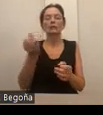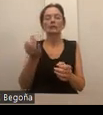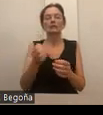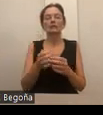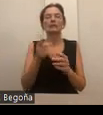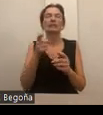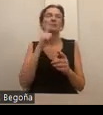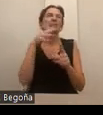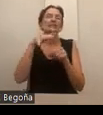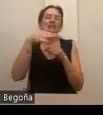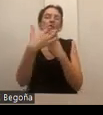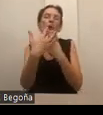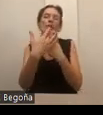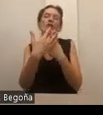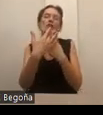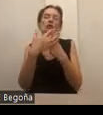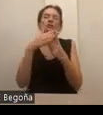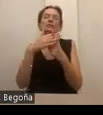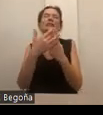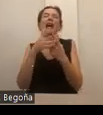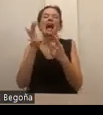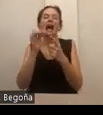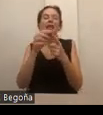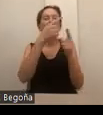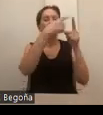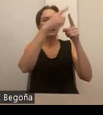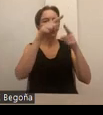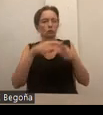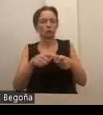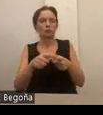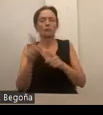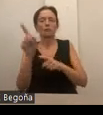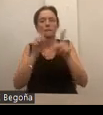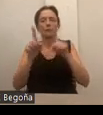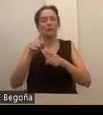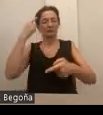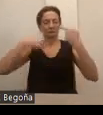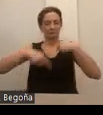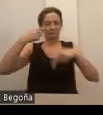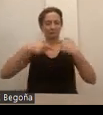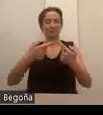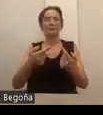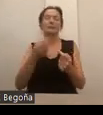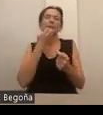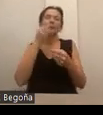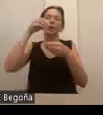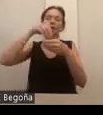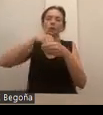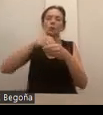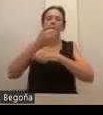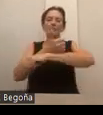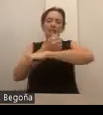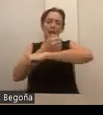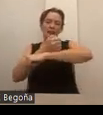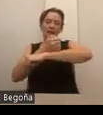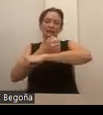situación en la que aparecen varios factores de riesgo cardiovascular, es decir, el síndrome metabólico incluye la diabetes mellitus,